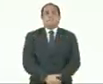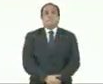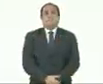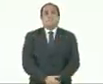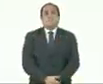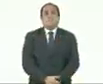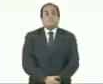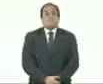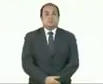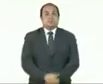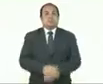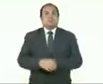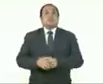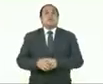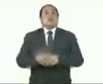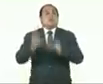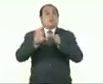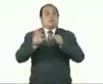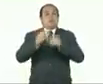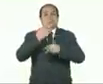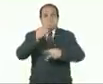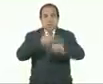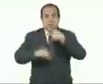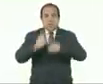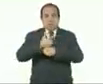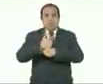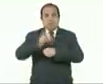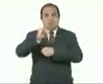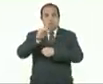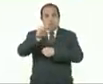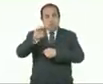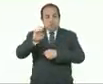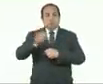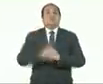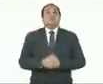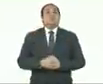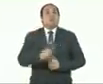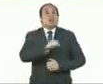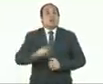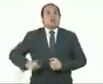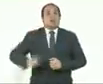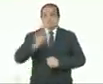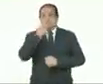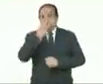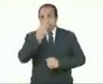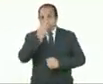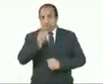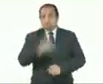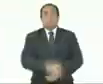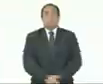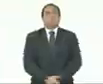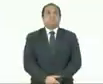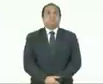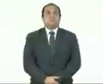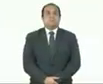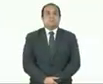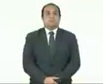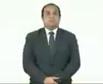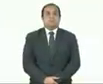Las palabras de bienvenida del licenciado José Giovanni Gutiérrez Aguilar, alcalde de Coyoacán.